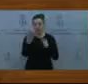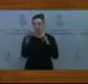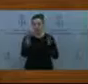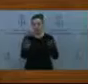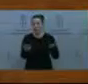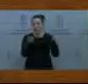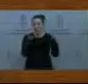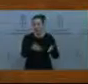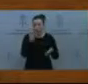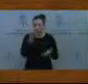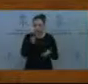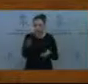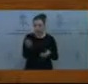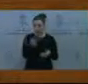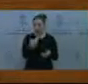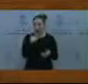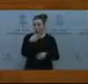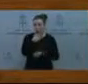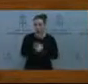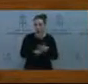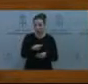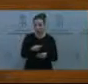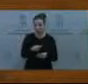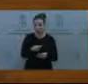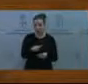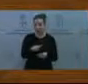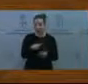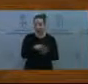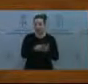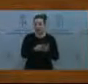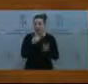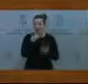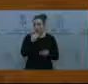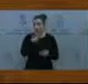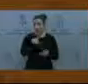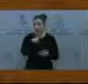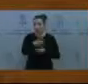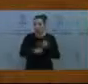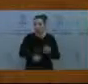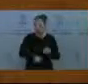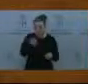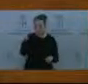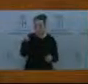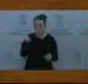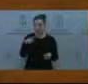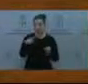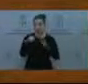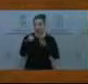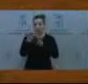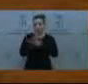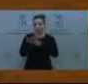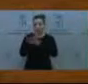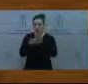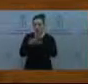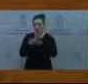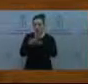hicieron, algo remediaron, nosotros hicimos más y luego me referiré a la deducción fiscal de 1.000 euros